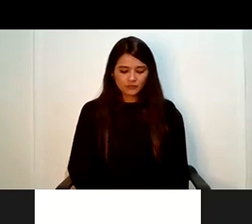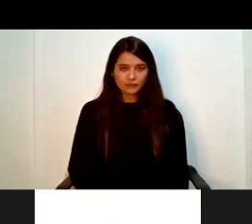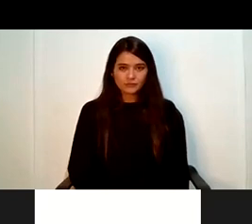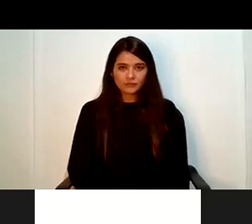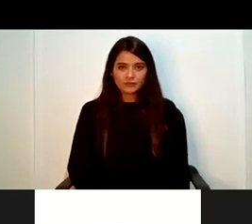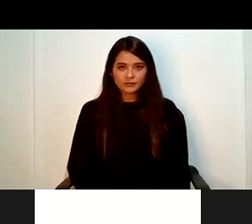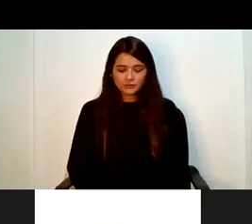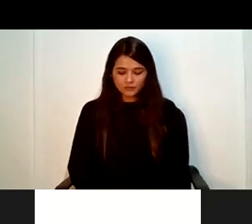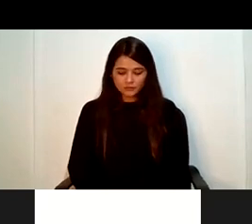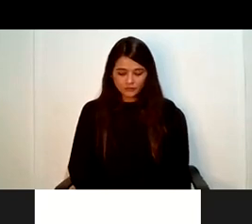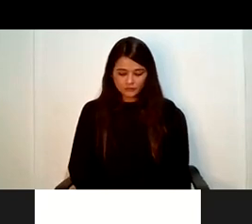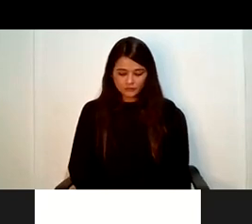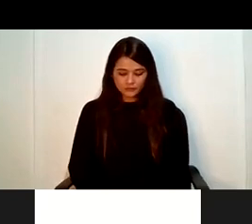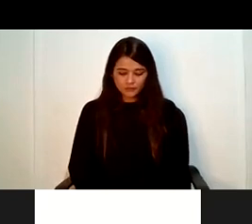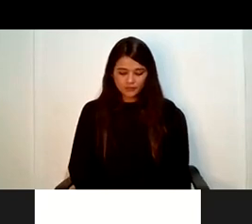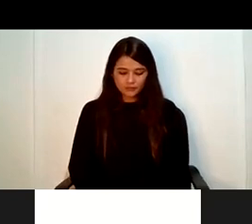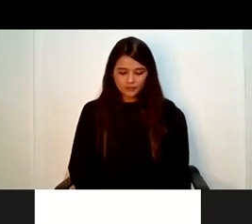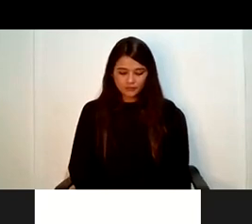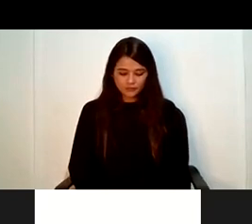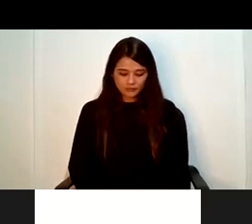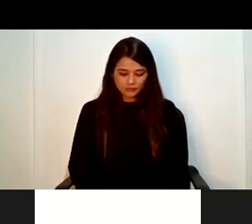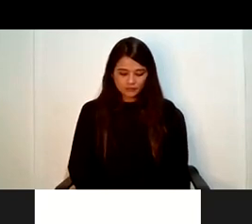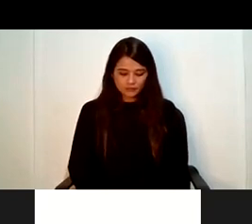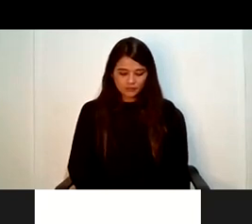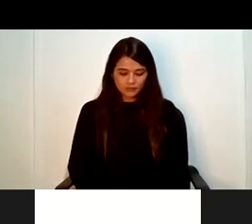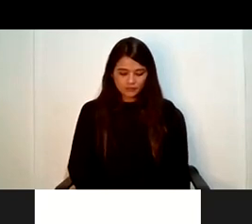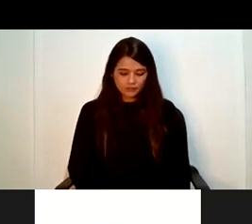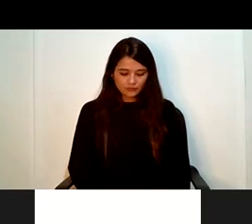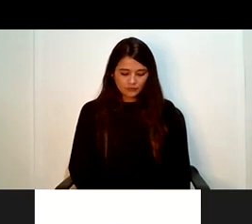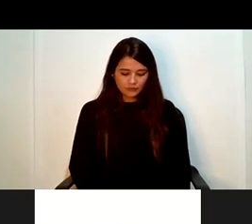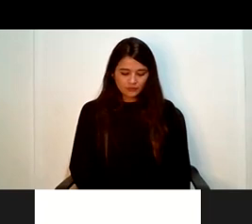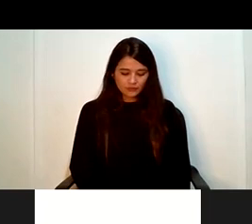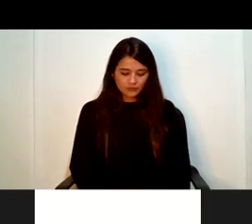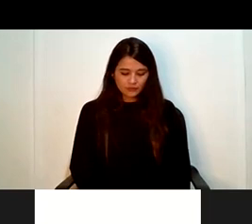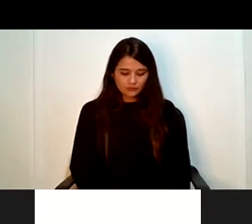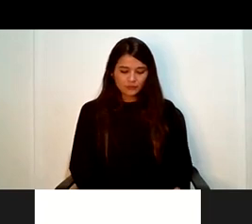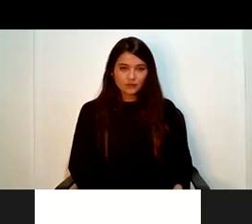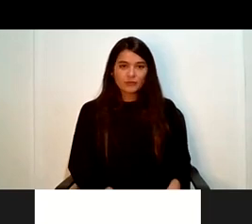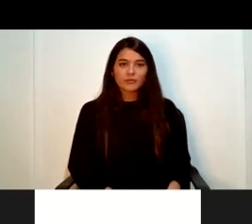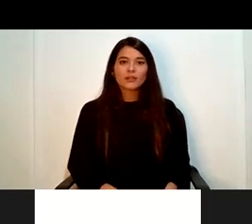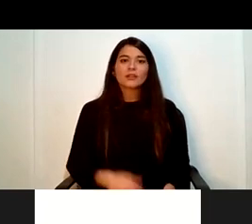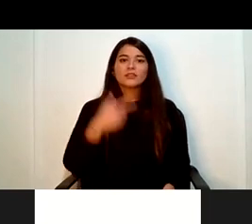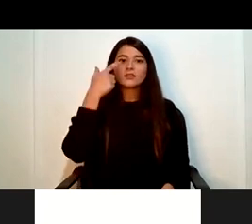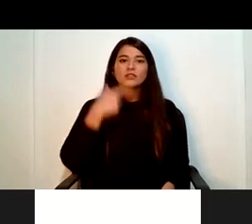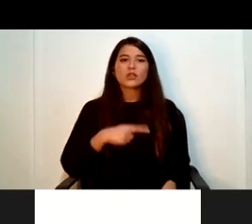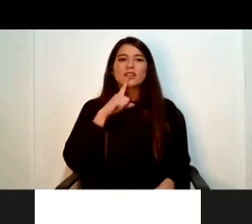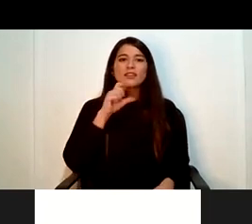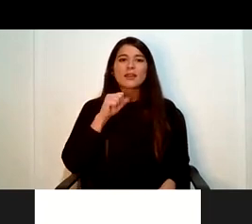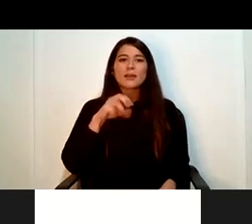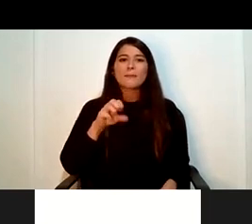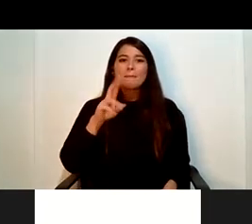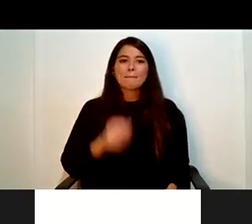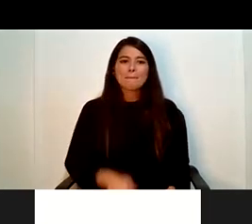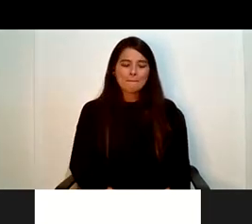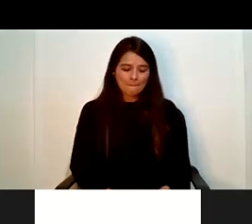Bien. Ya. Pregunta número 4. Hola, soy Tamara, terapeuta ocupacional, también docente de la Universidad